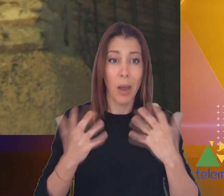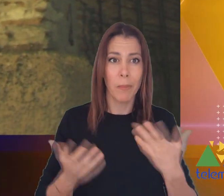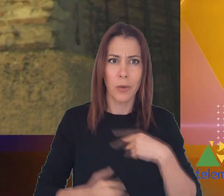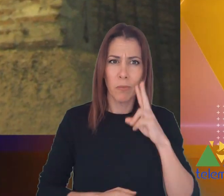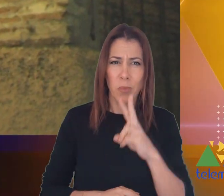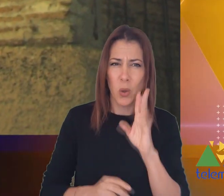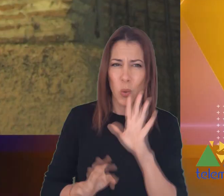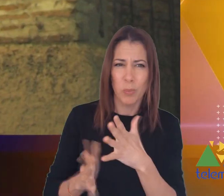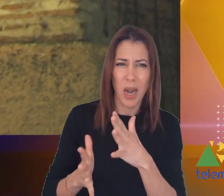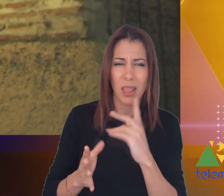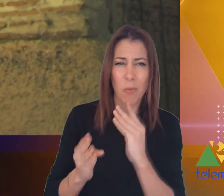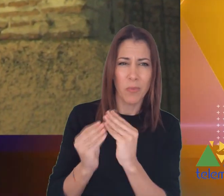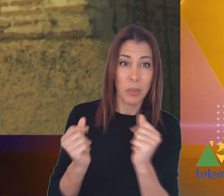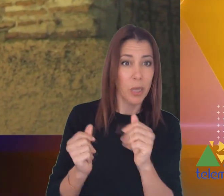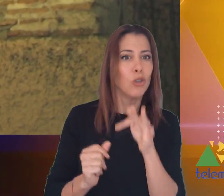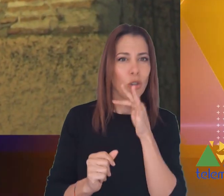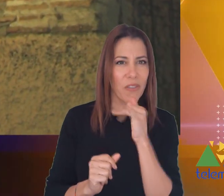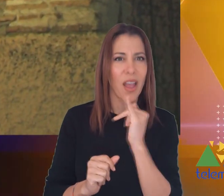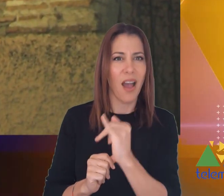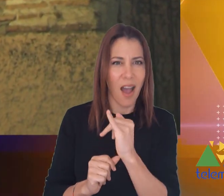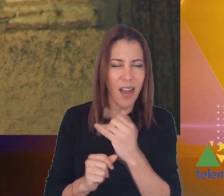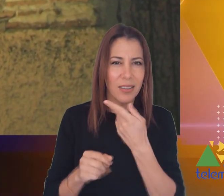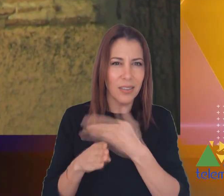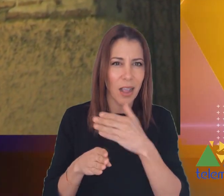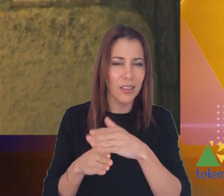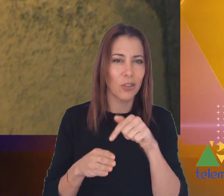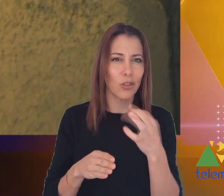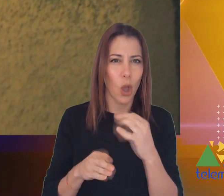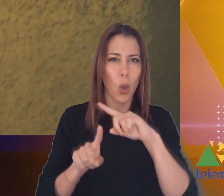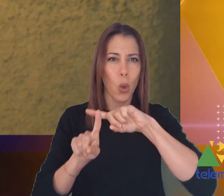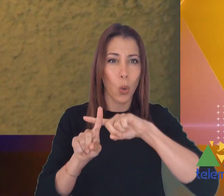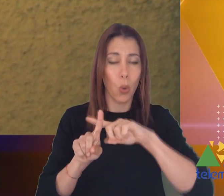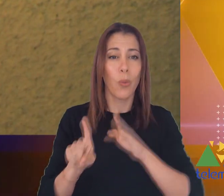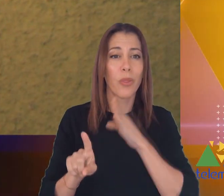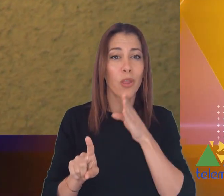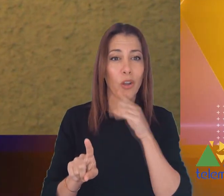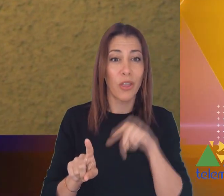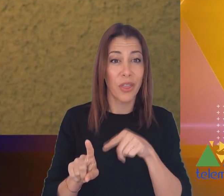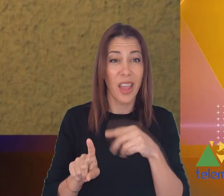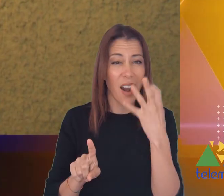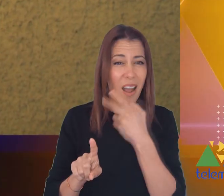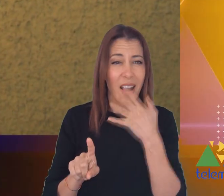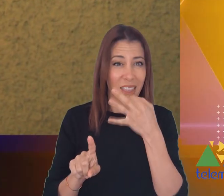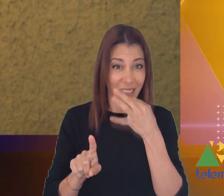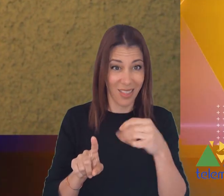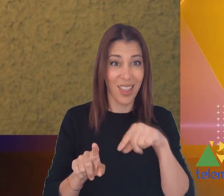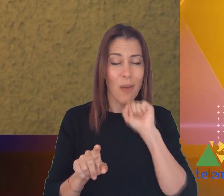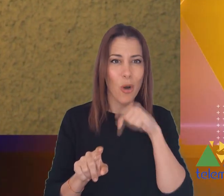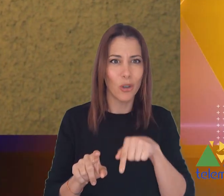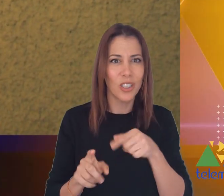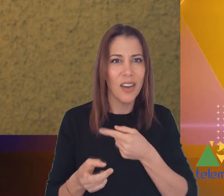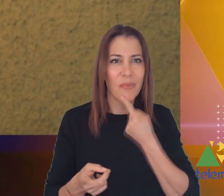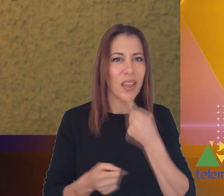muy erosionada, muy desaparecida, todavía ha quedado el rastro de esa cruz donde la leyenda motrileña decía